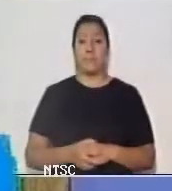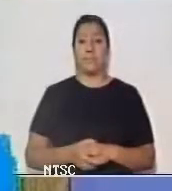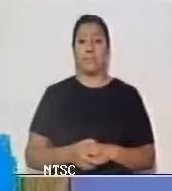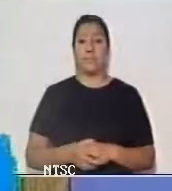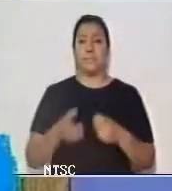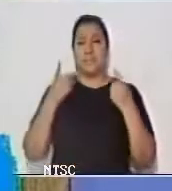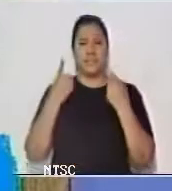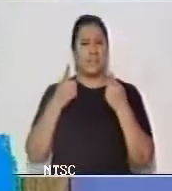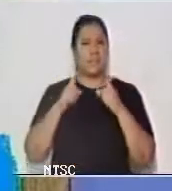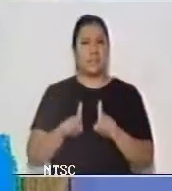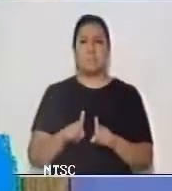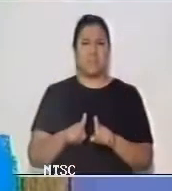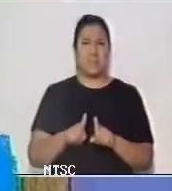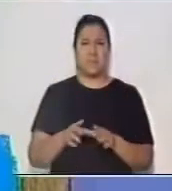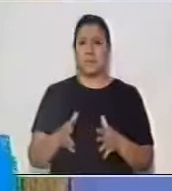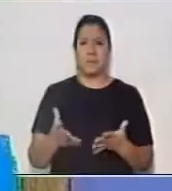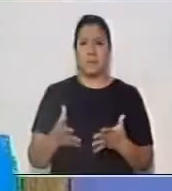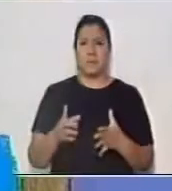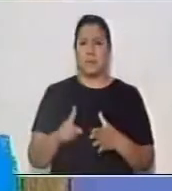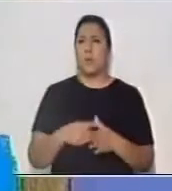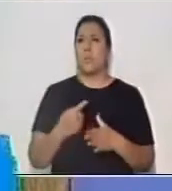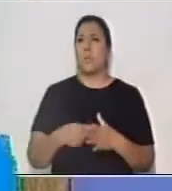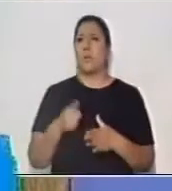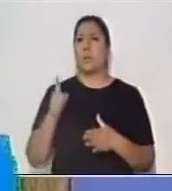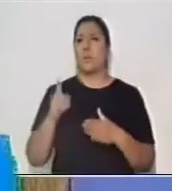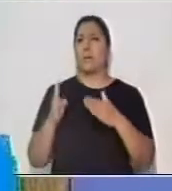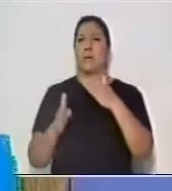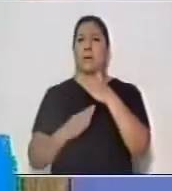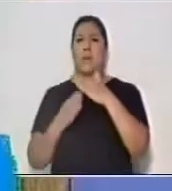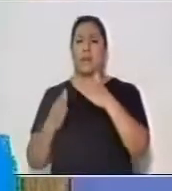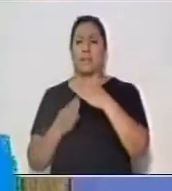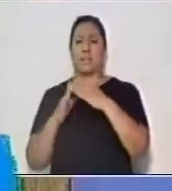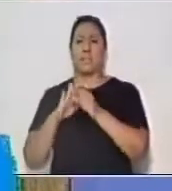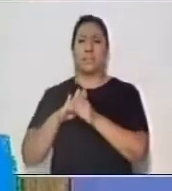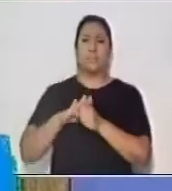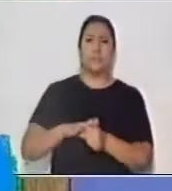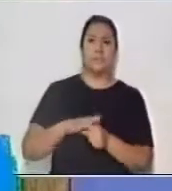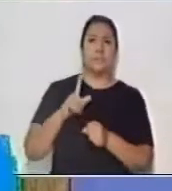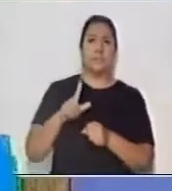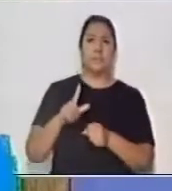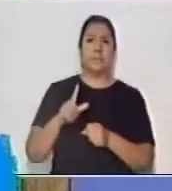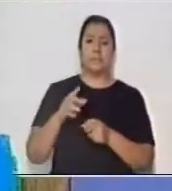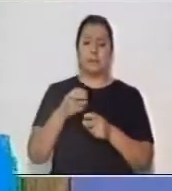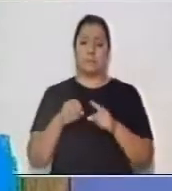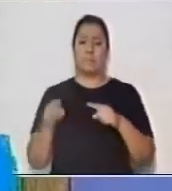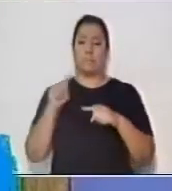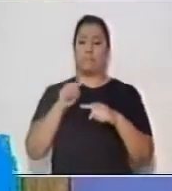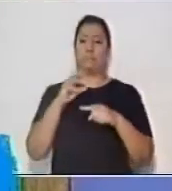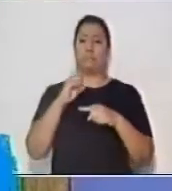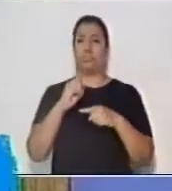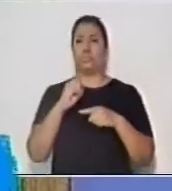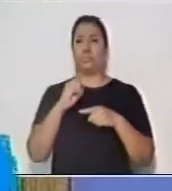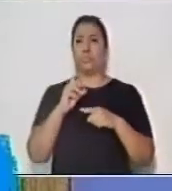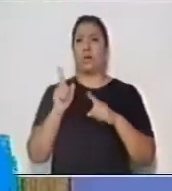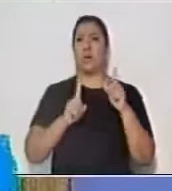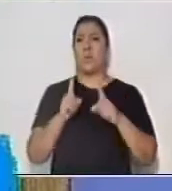¿Qué pasa cuando una base es afectada por el exponente 0? ¿Cuál es el